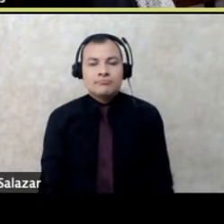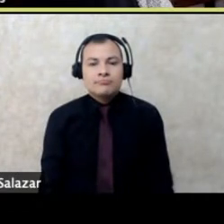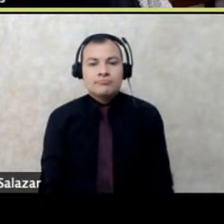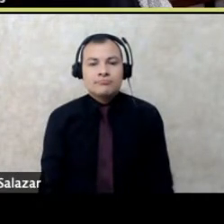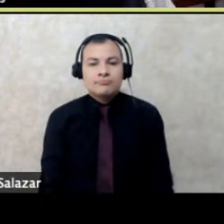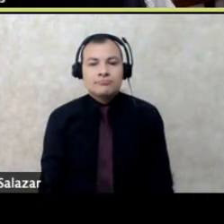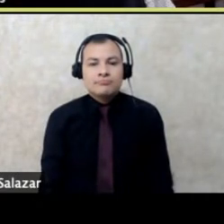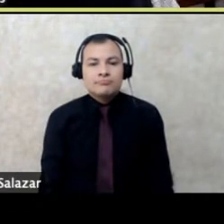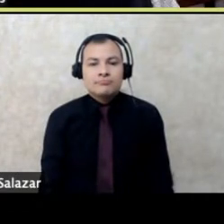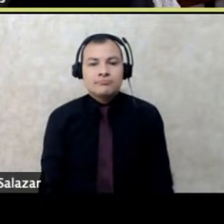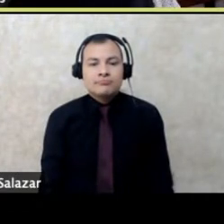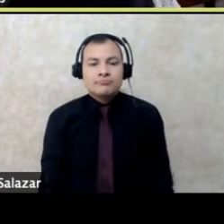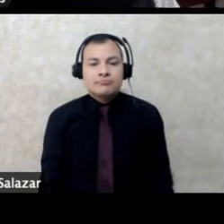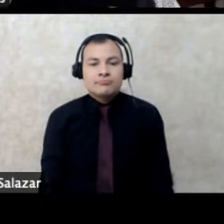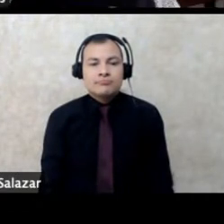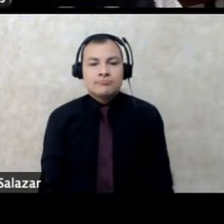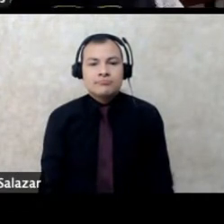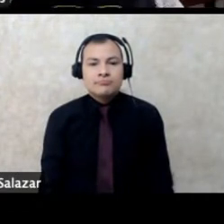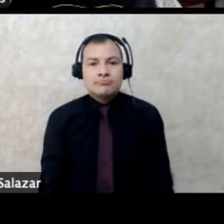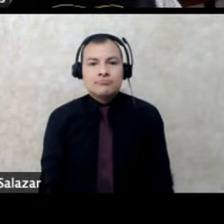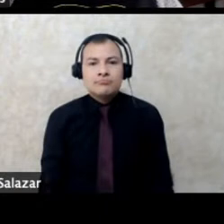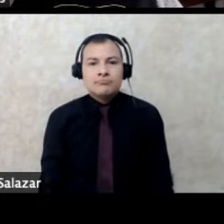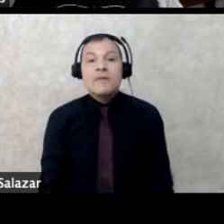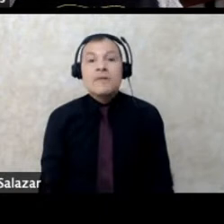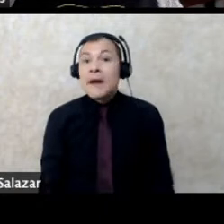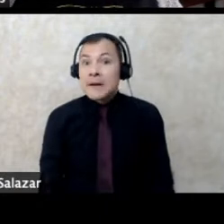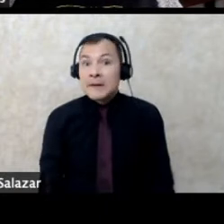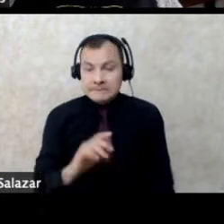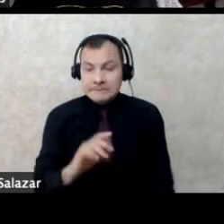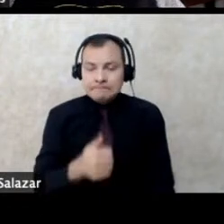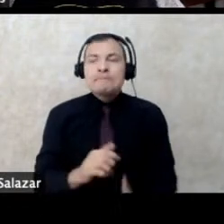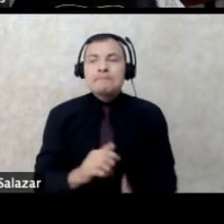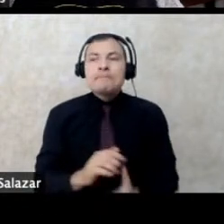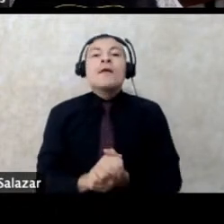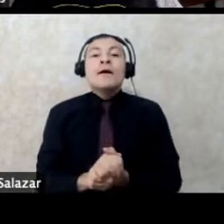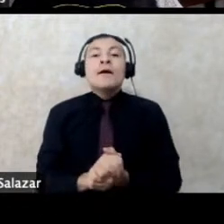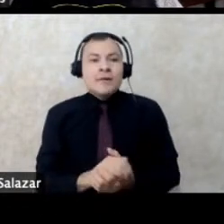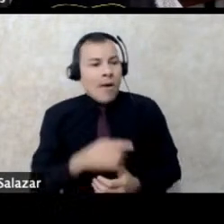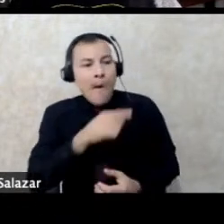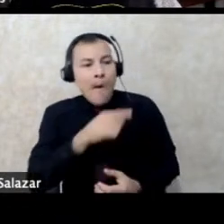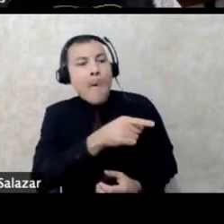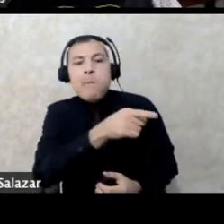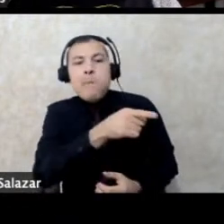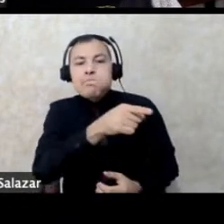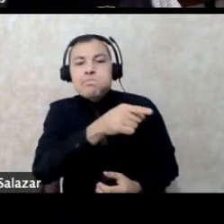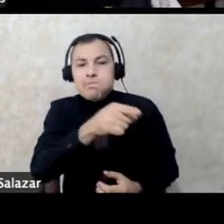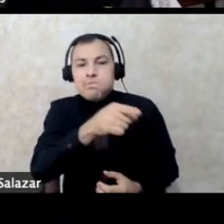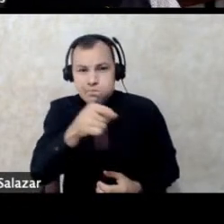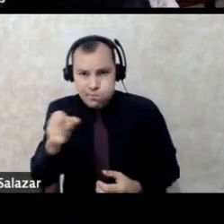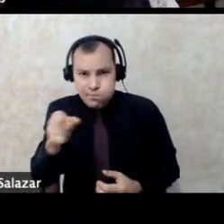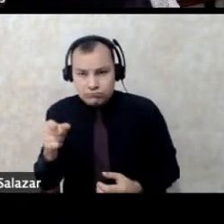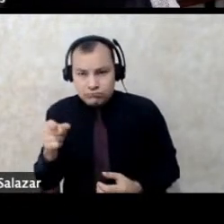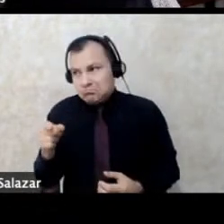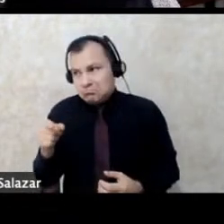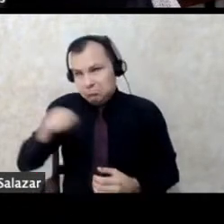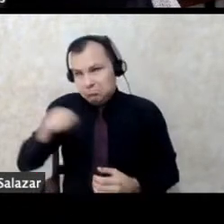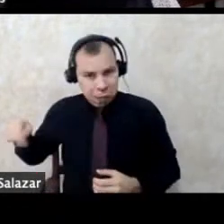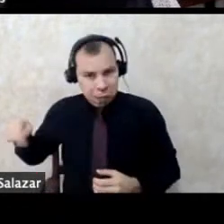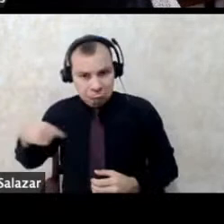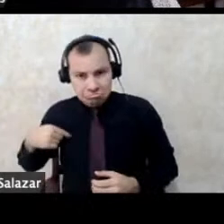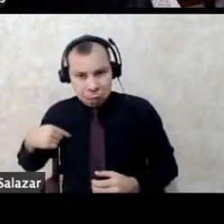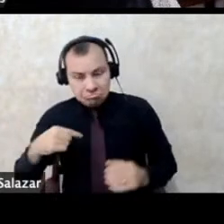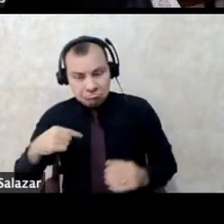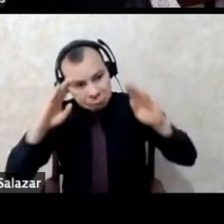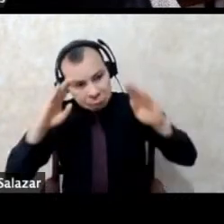Ok, con estas poblaciones venimos trabajando en el desarrollo de las artes. Digamos que